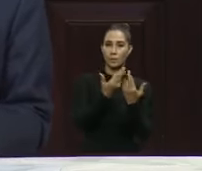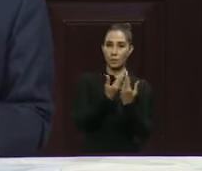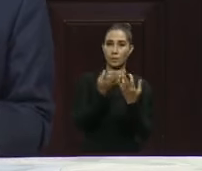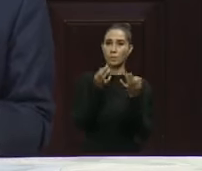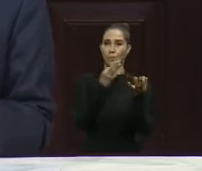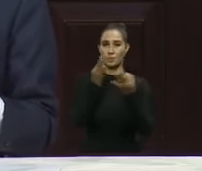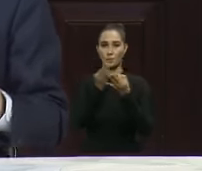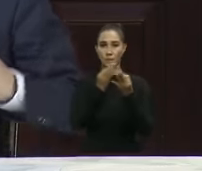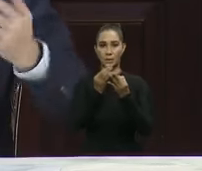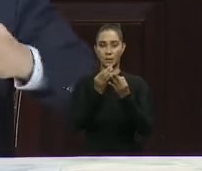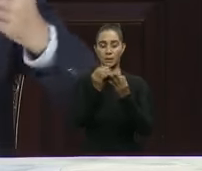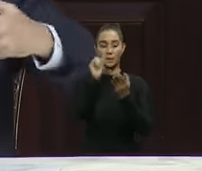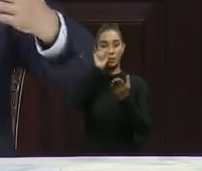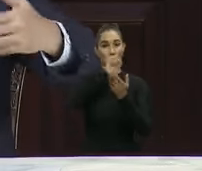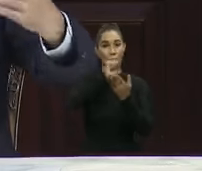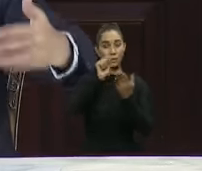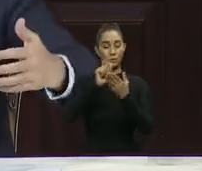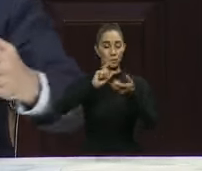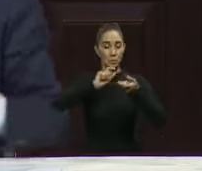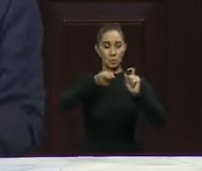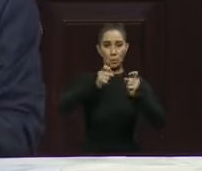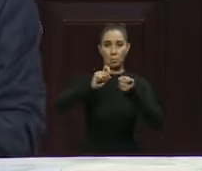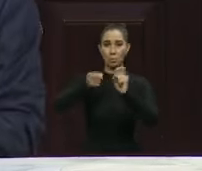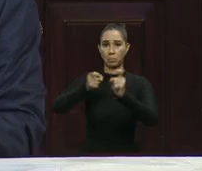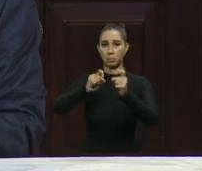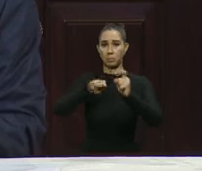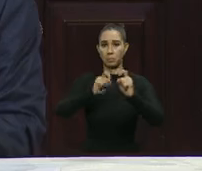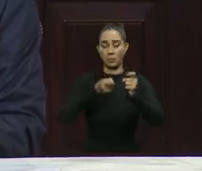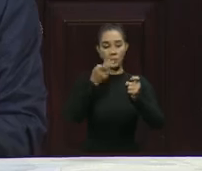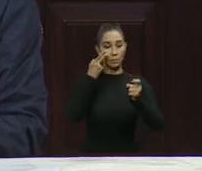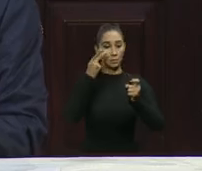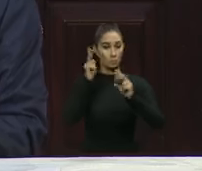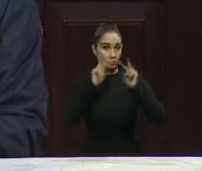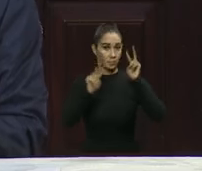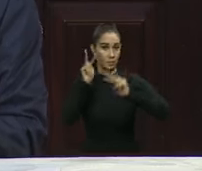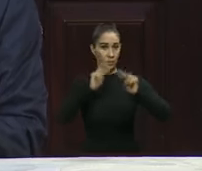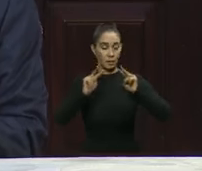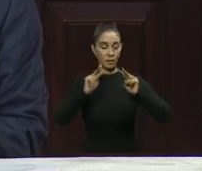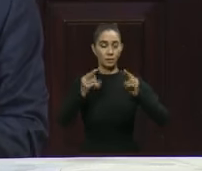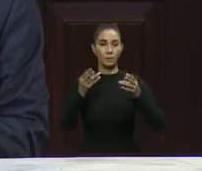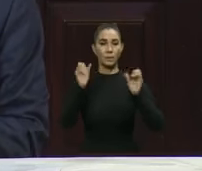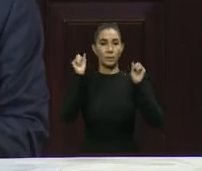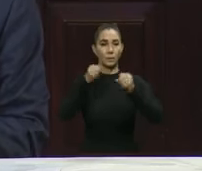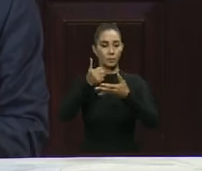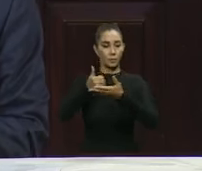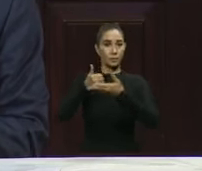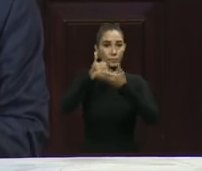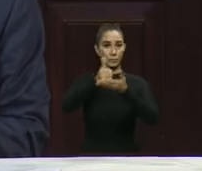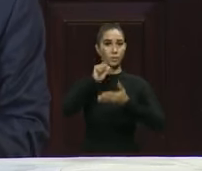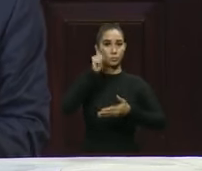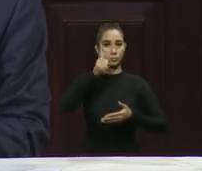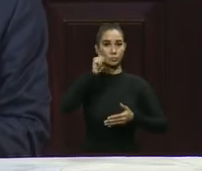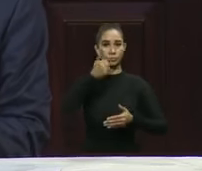principio, es una situación dinámica que tenemos que estar para ir resolviendo cada día.